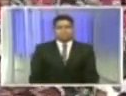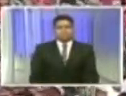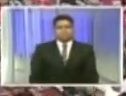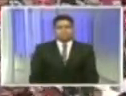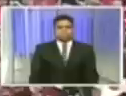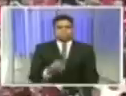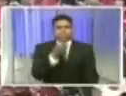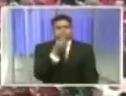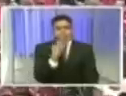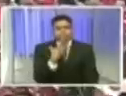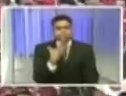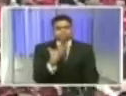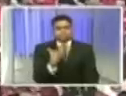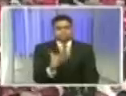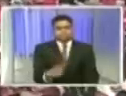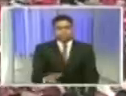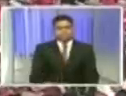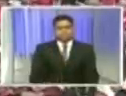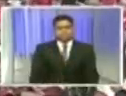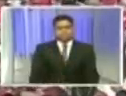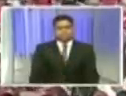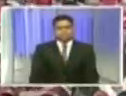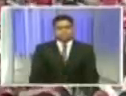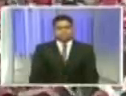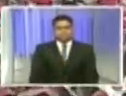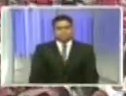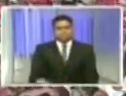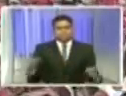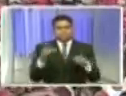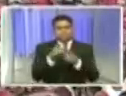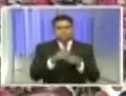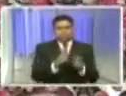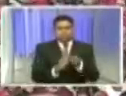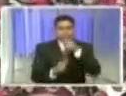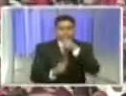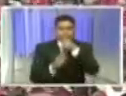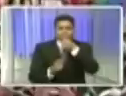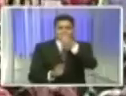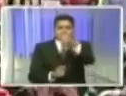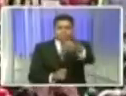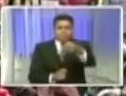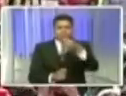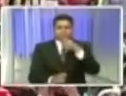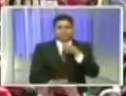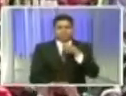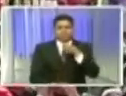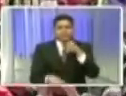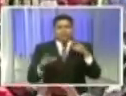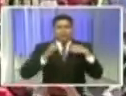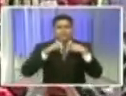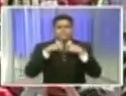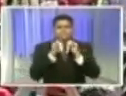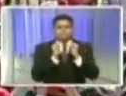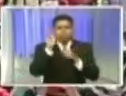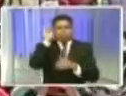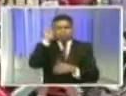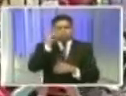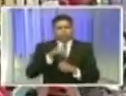Bueno, vamos a darle la palabra al profe. El profe, mira qué pensamiento tan bonito.